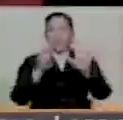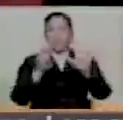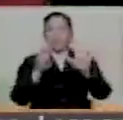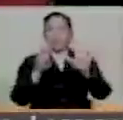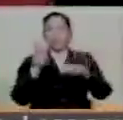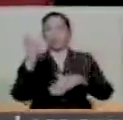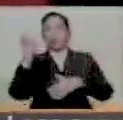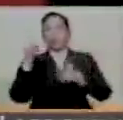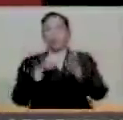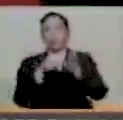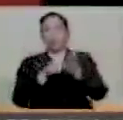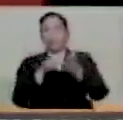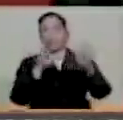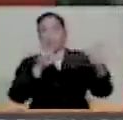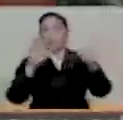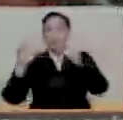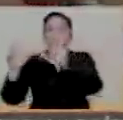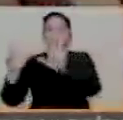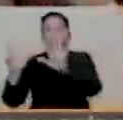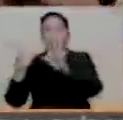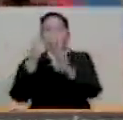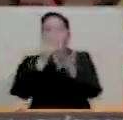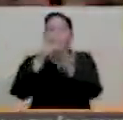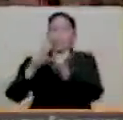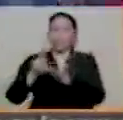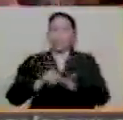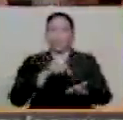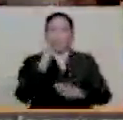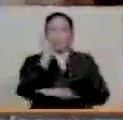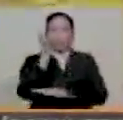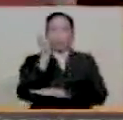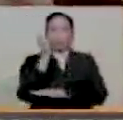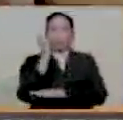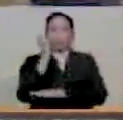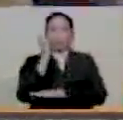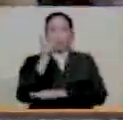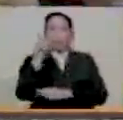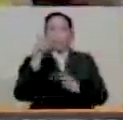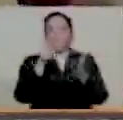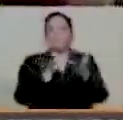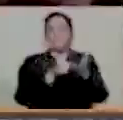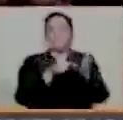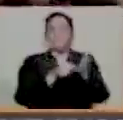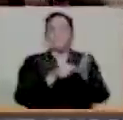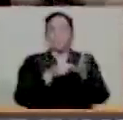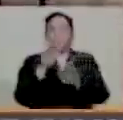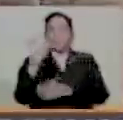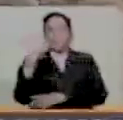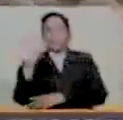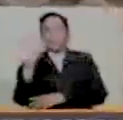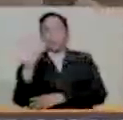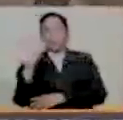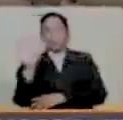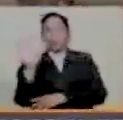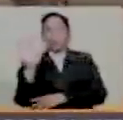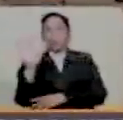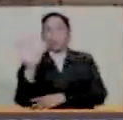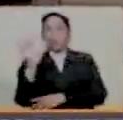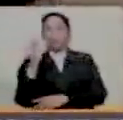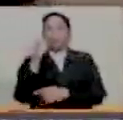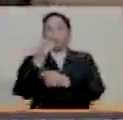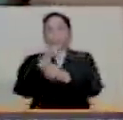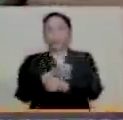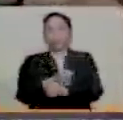2017-2018, un acto que cuenta con la participación de más de 1.005 bachilleres del territorio nacional